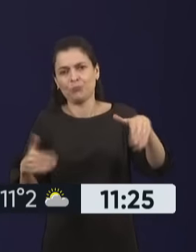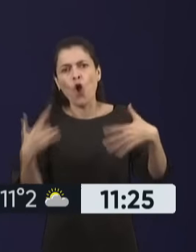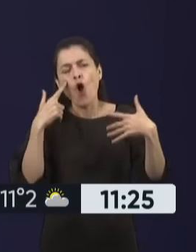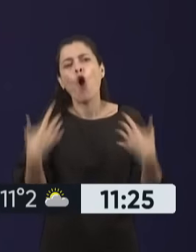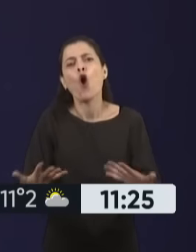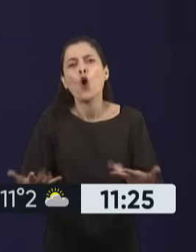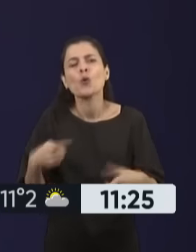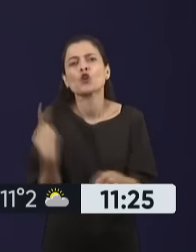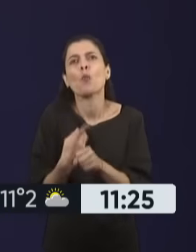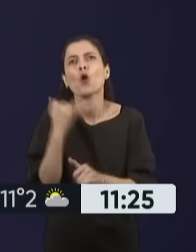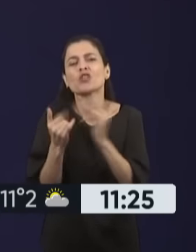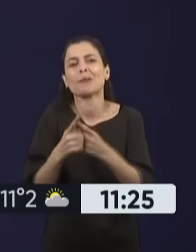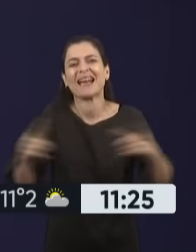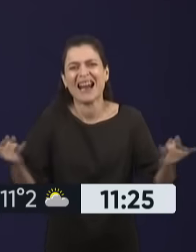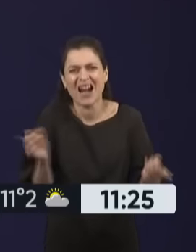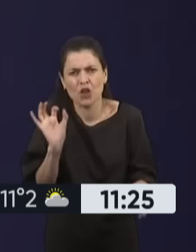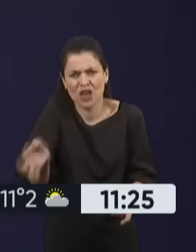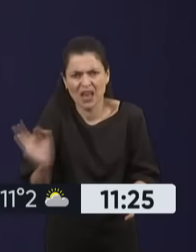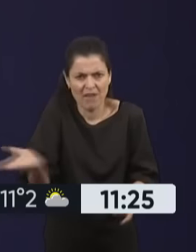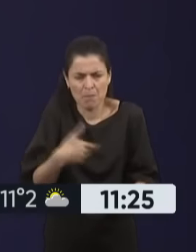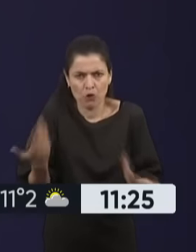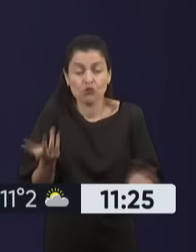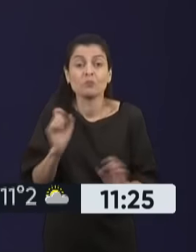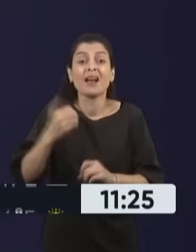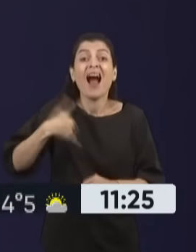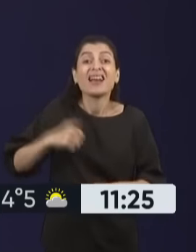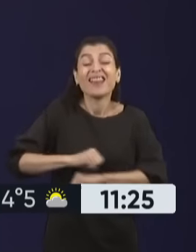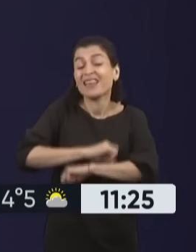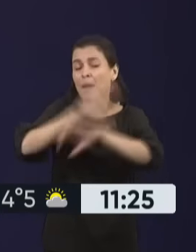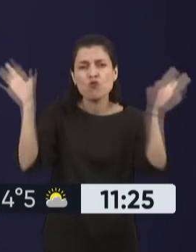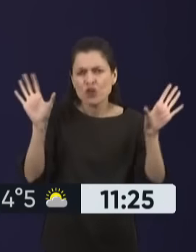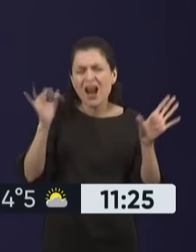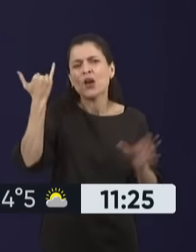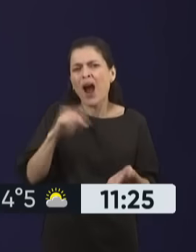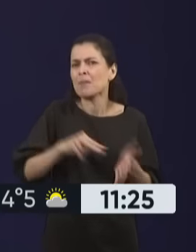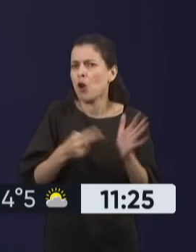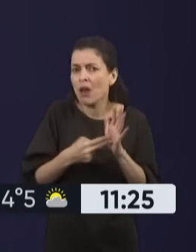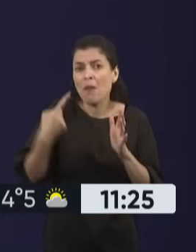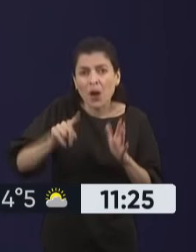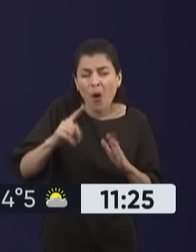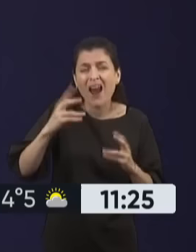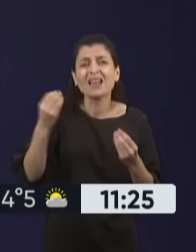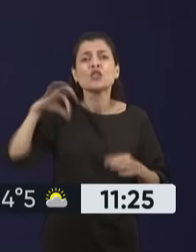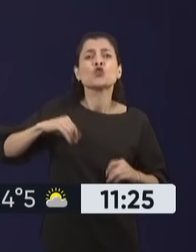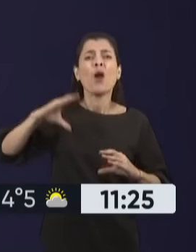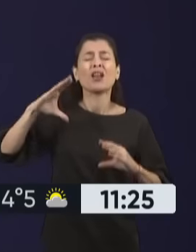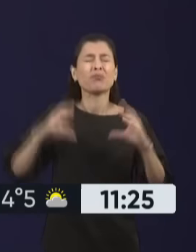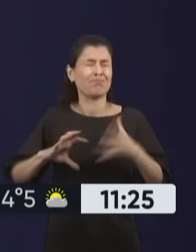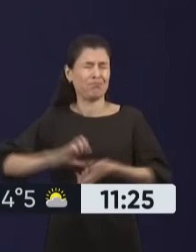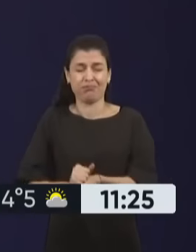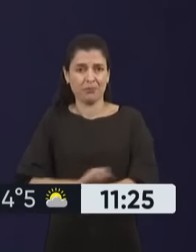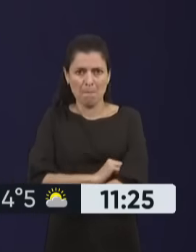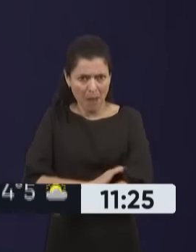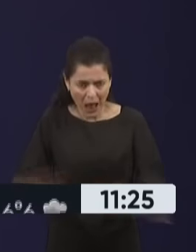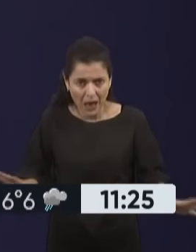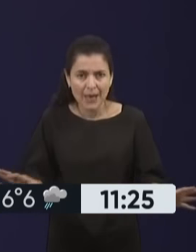mucha para no hay mucho para decir y está claro que en Argentina tenemos un problema de salarios destruidos de hecho una de las